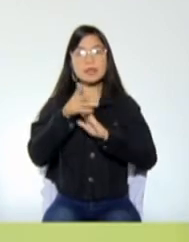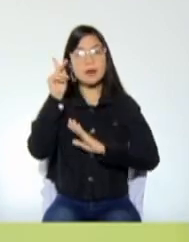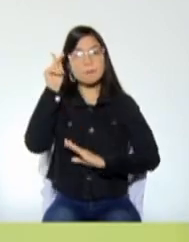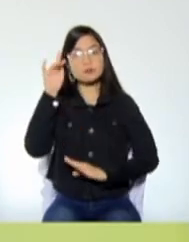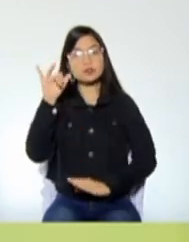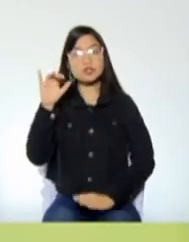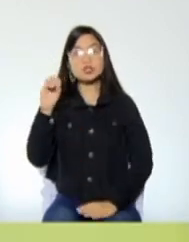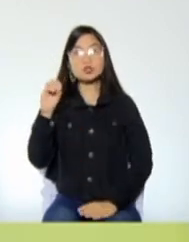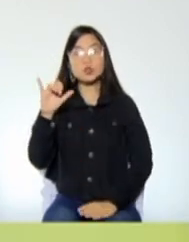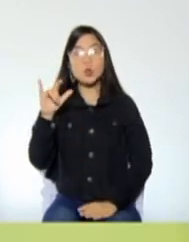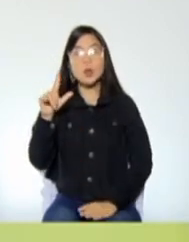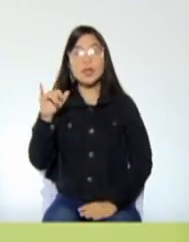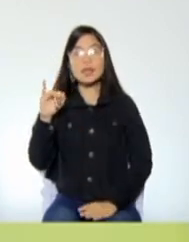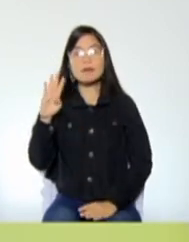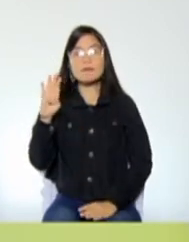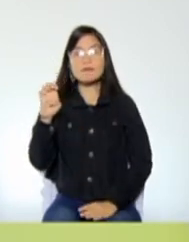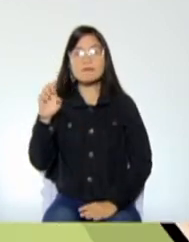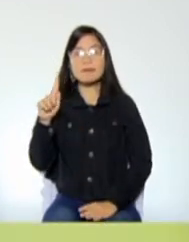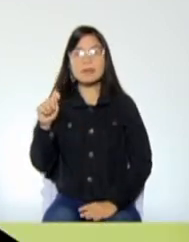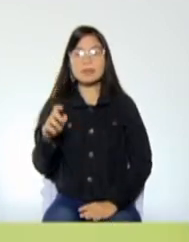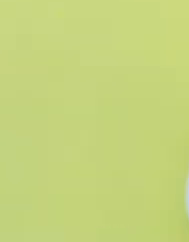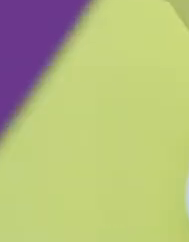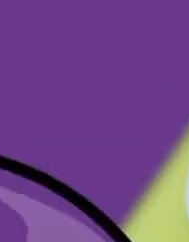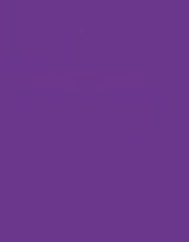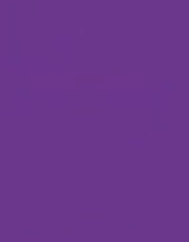de la mano de la profesora Yolibel Aponte.